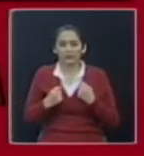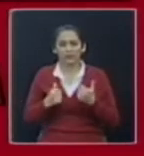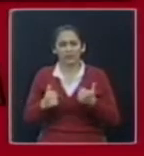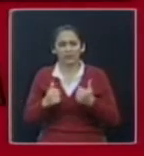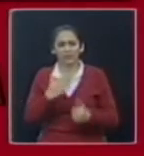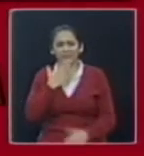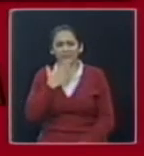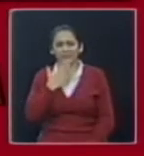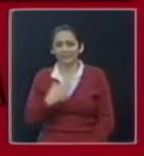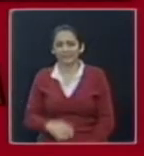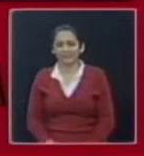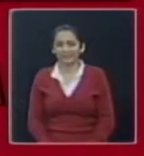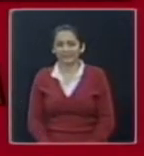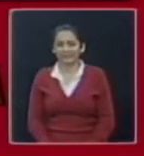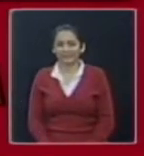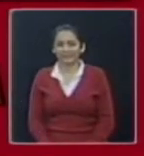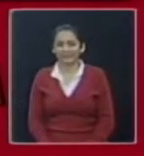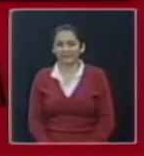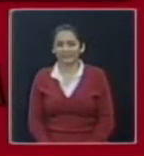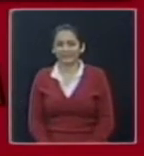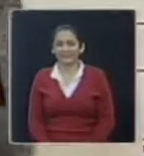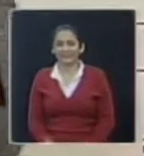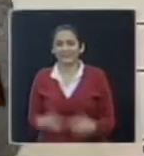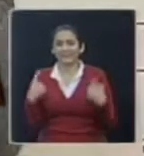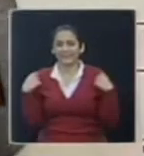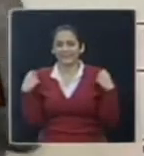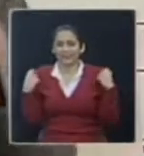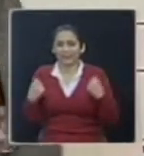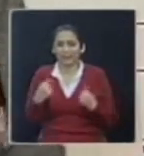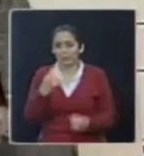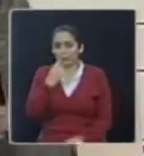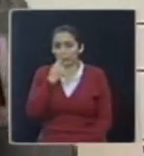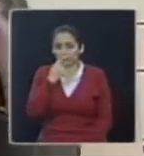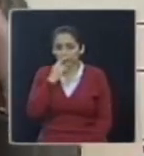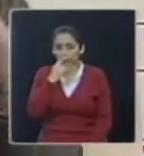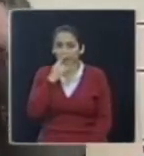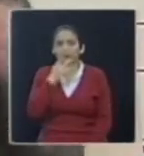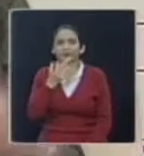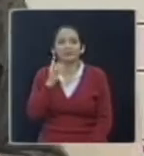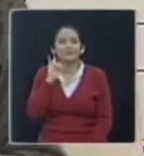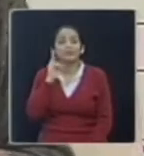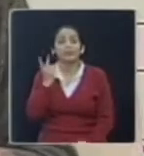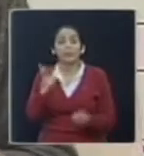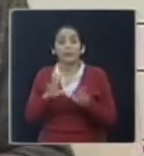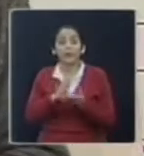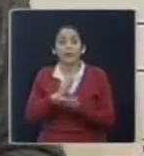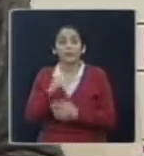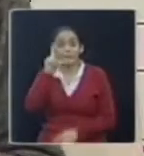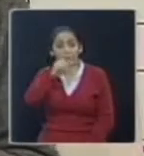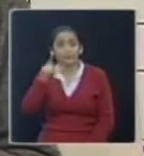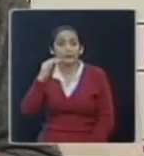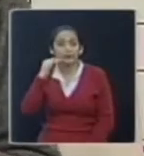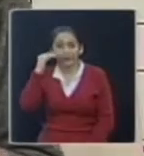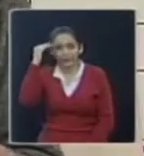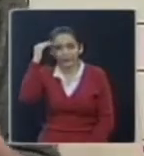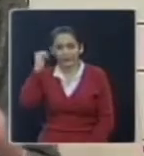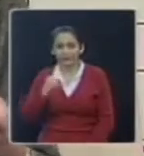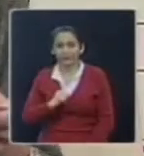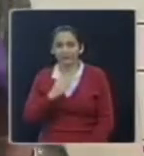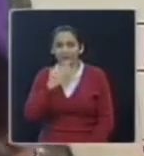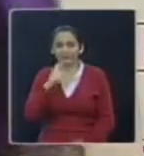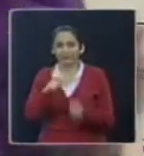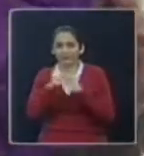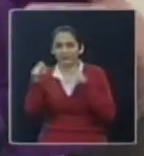mochilas. Bueno, nosotros también ofrecemos mochilas para niños y adultos. Nuestras mochilas son por lo general 100%